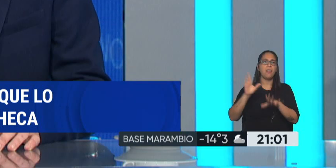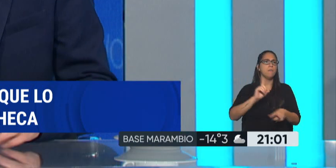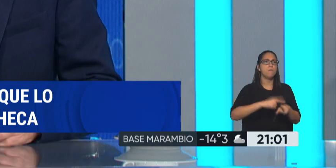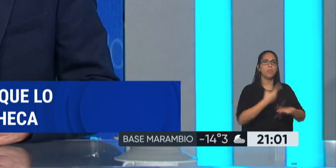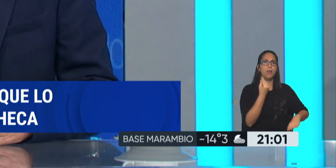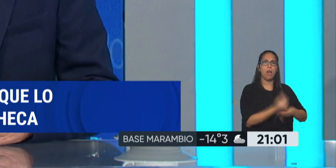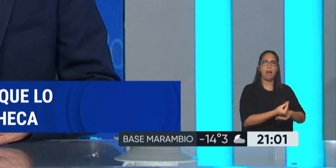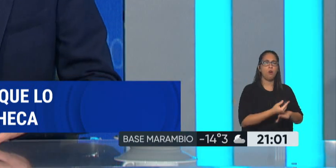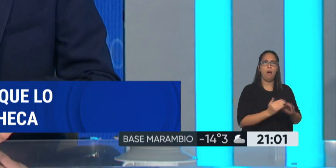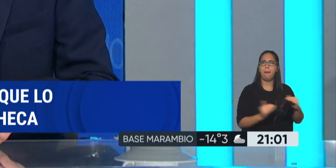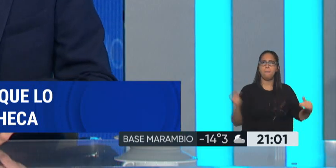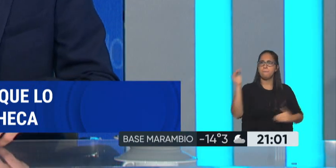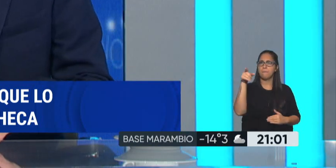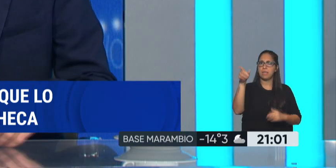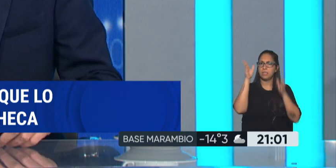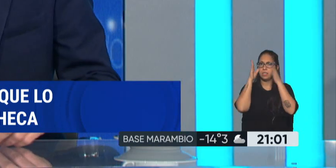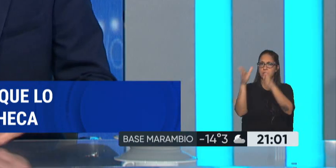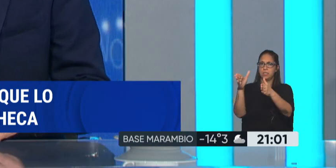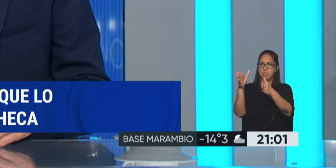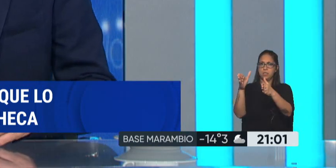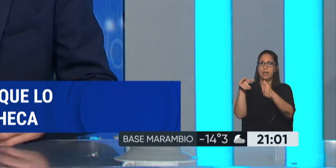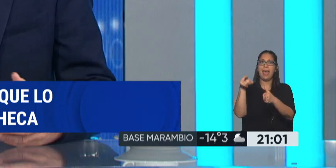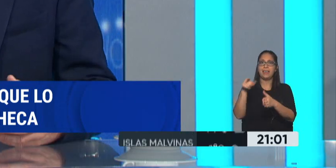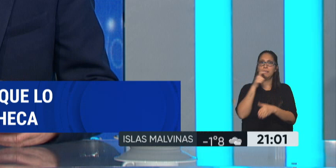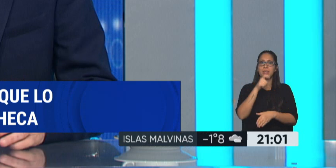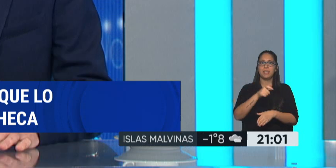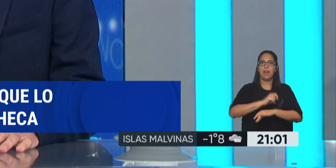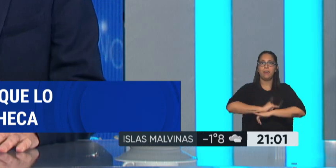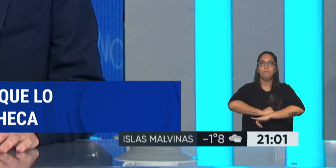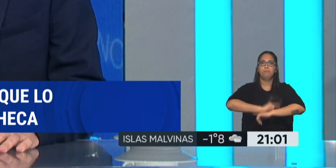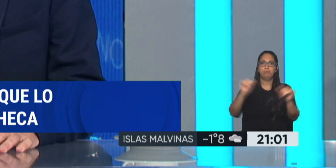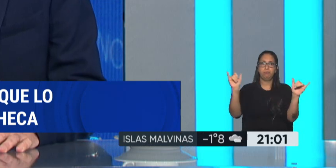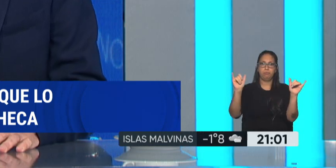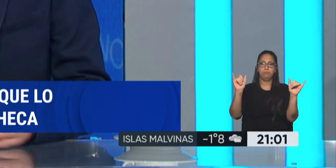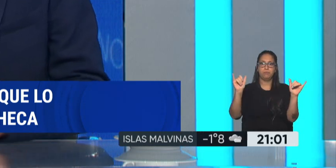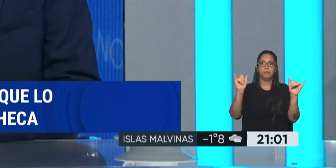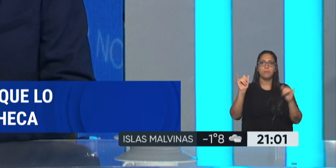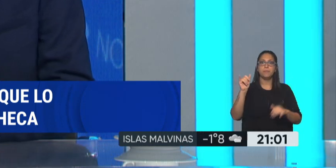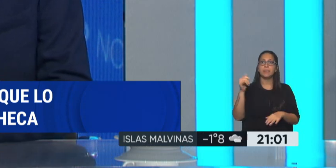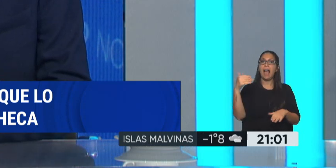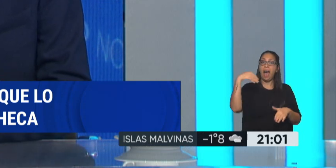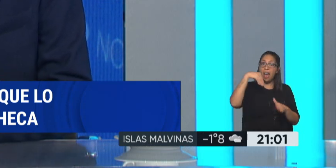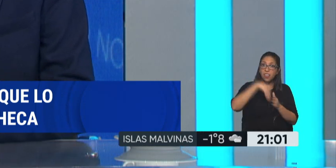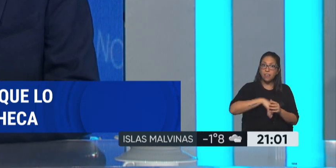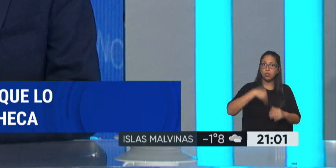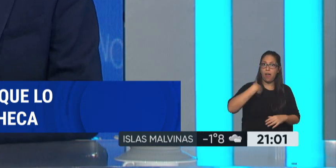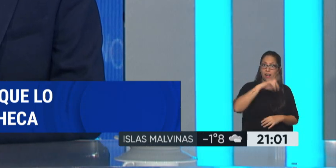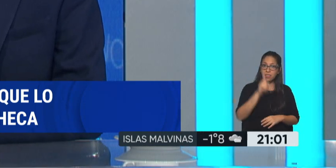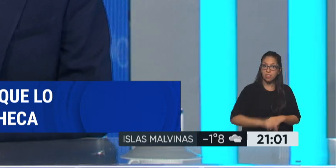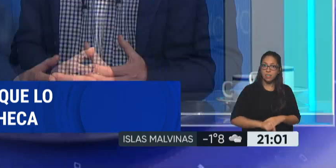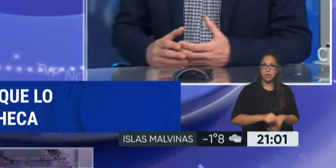políticos, y ese es el posicionamiento, el mensaje que da hacia el exterior. Hacia adentro, la política tradicional lo mira